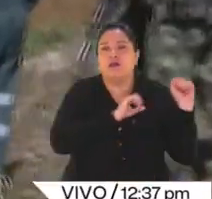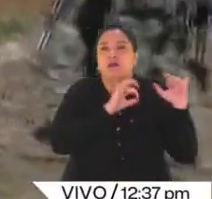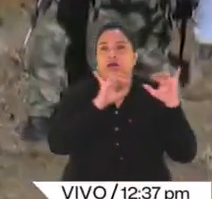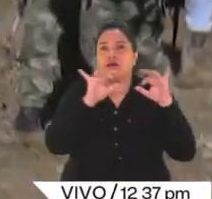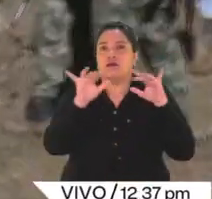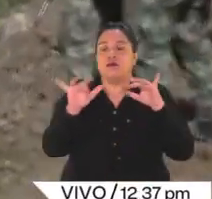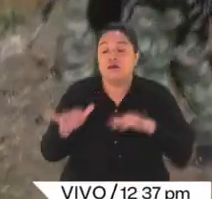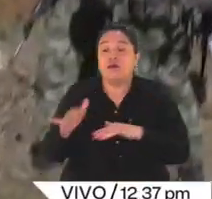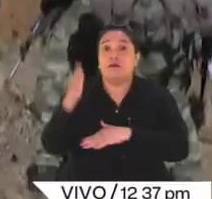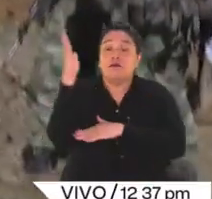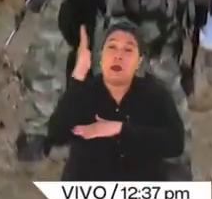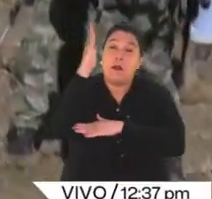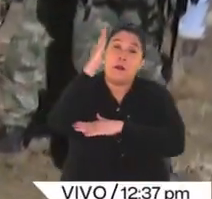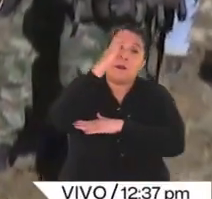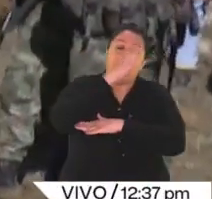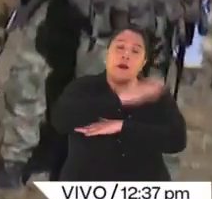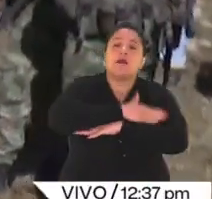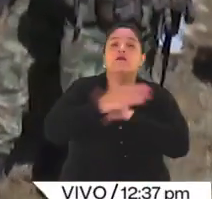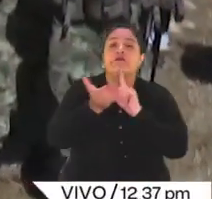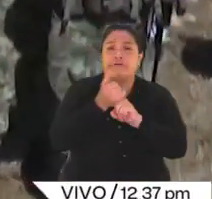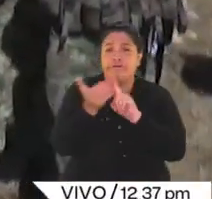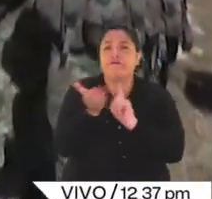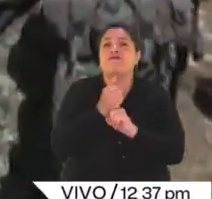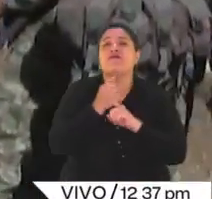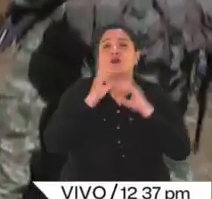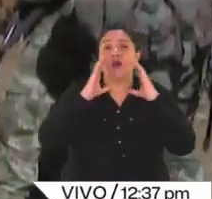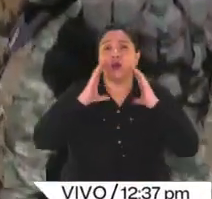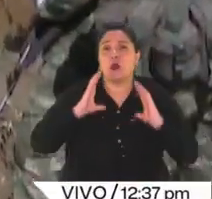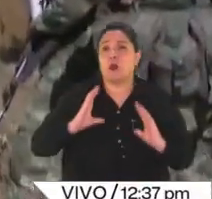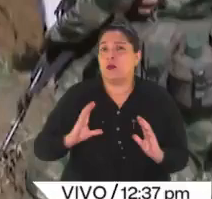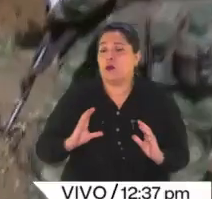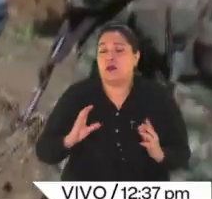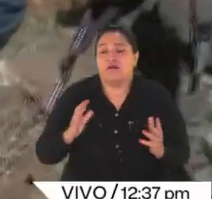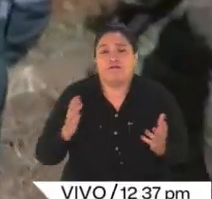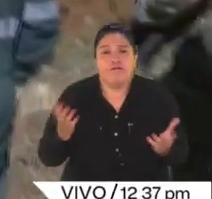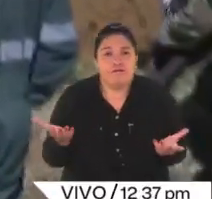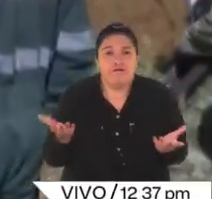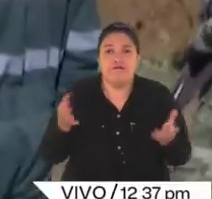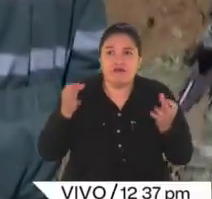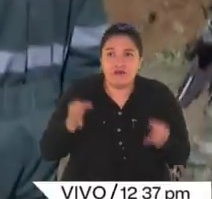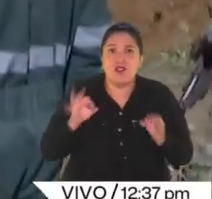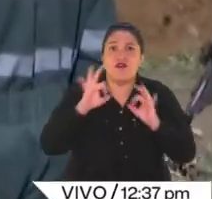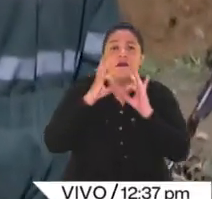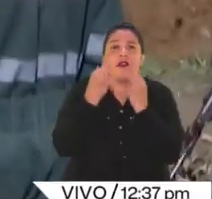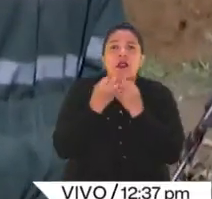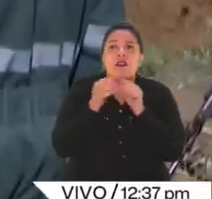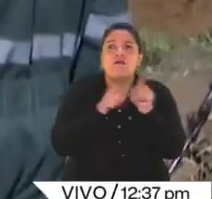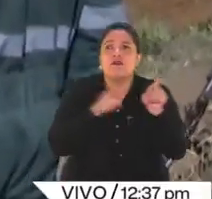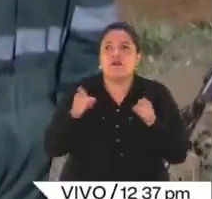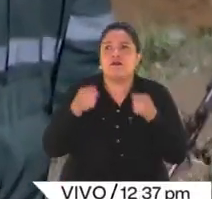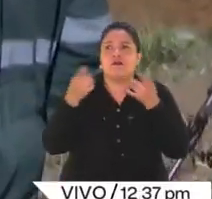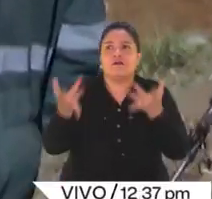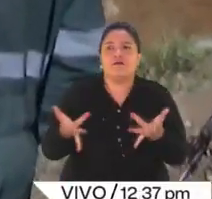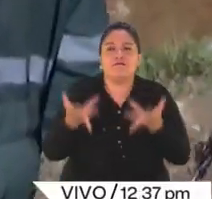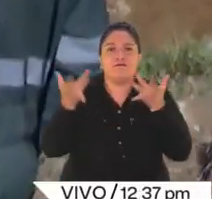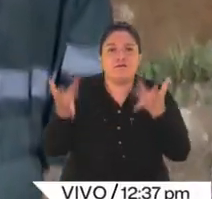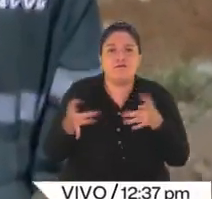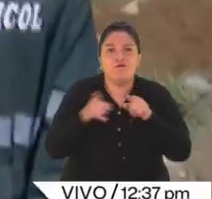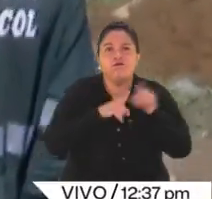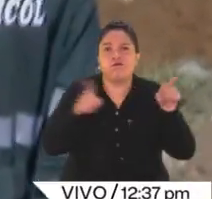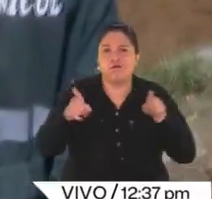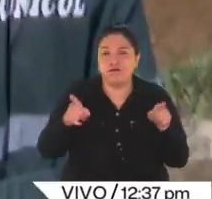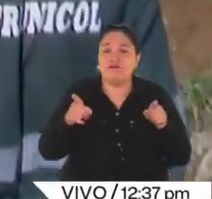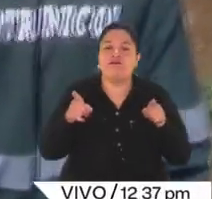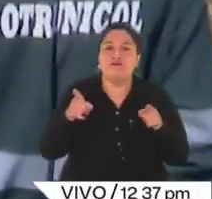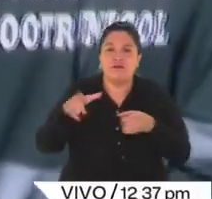las horas se rescatan algunos de los cuerpos, pero no de muchos de los familiares que están esperando. Y esa es la